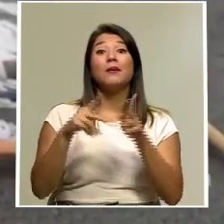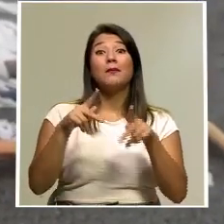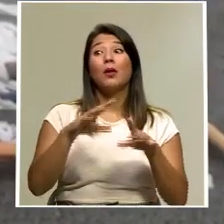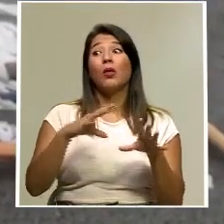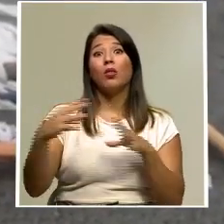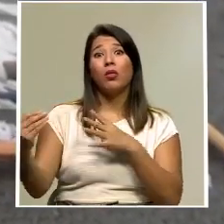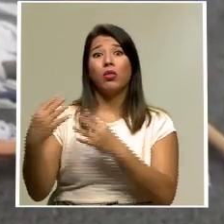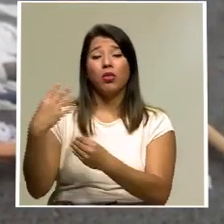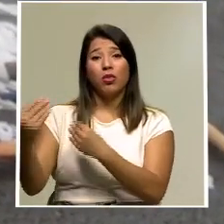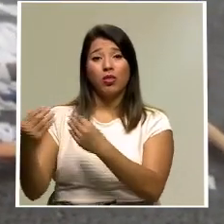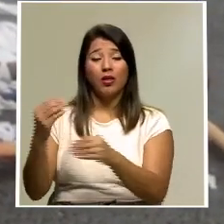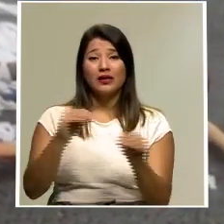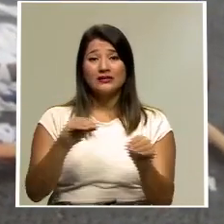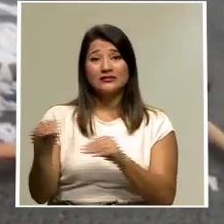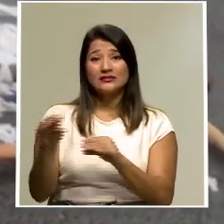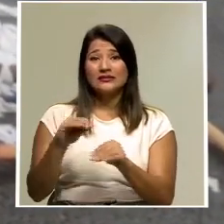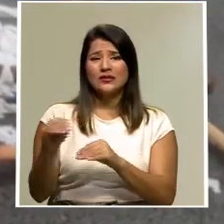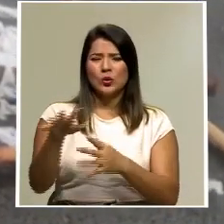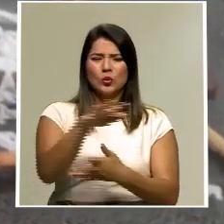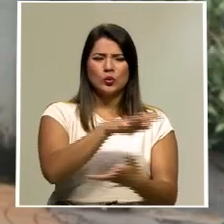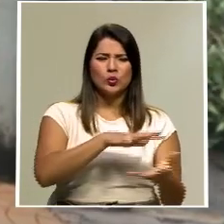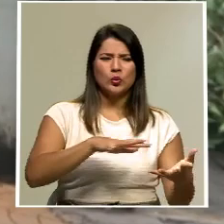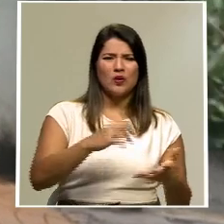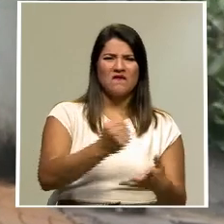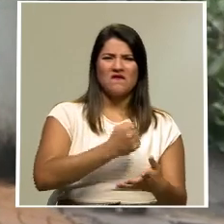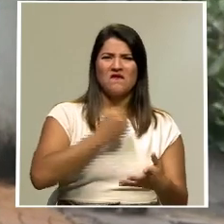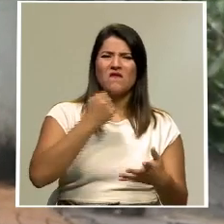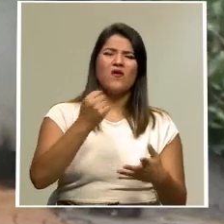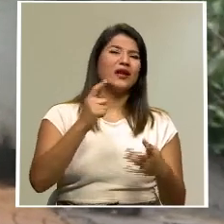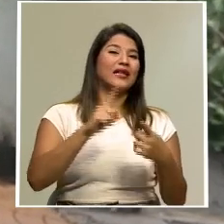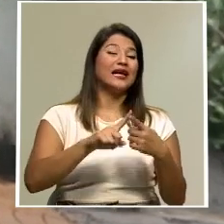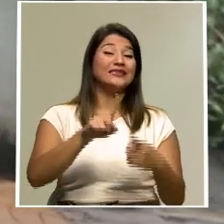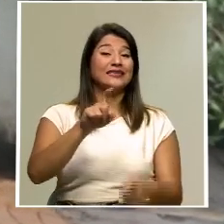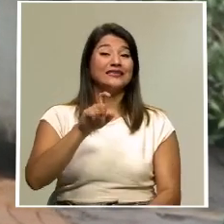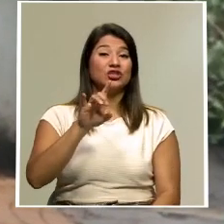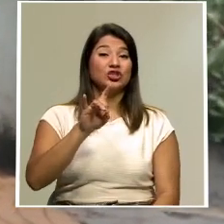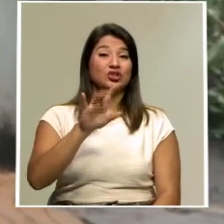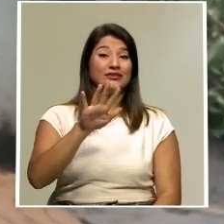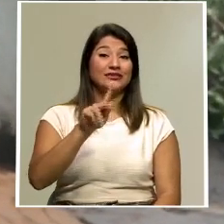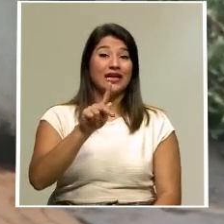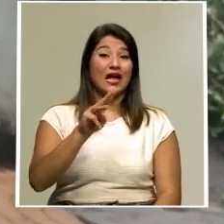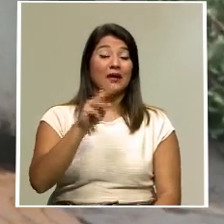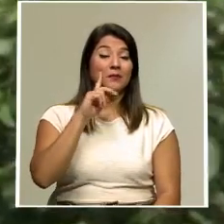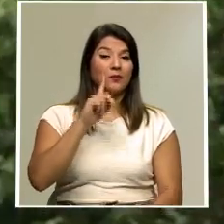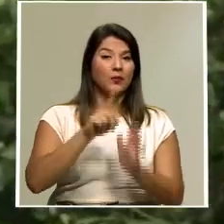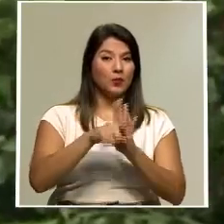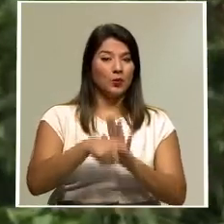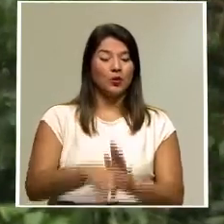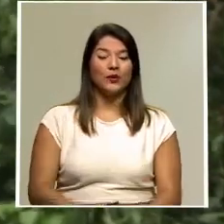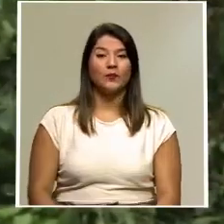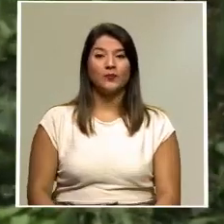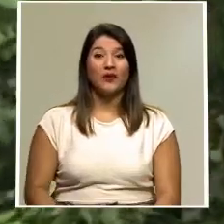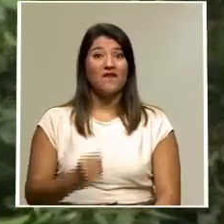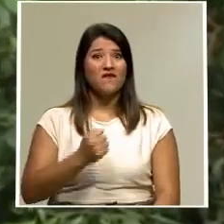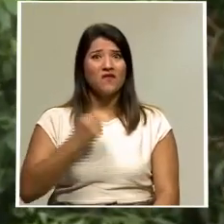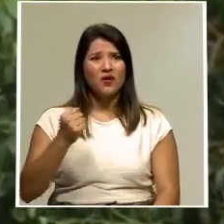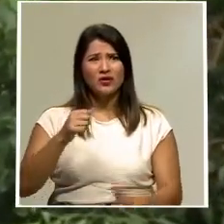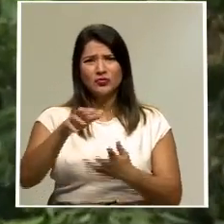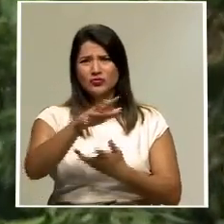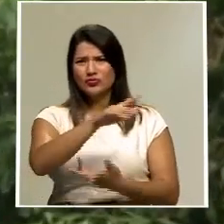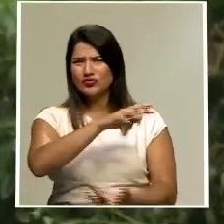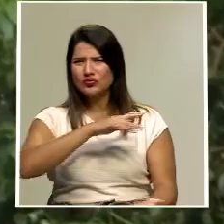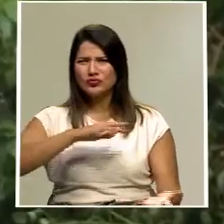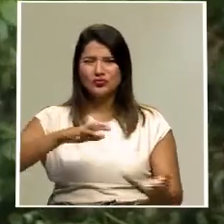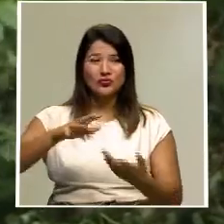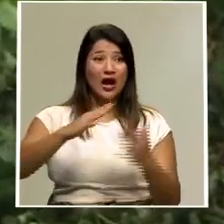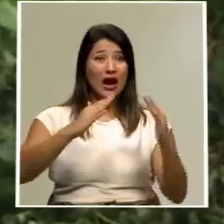ciclónica extremadamente violenta, con ráfagas que alcanzaron los 185 kilómetros por hora. Los fuertes vientos se han llevado